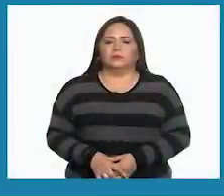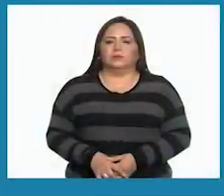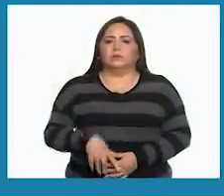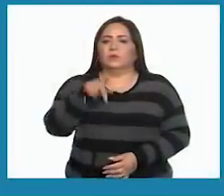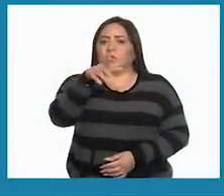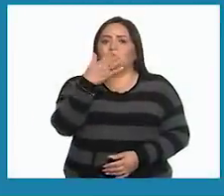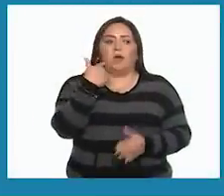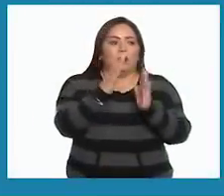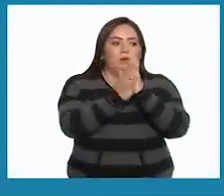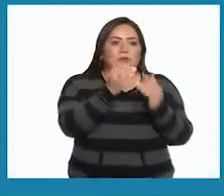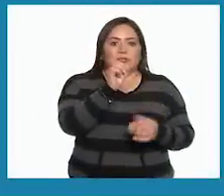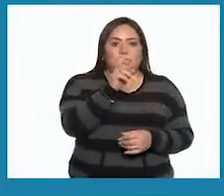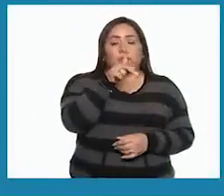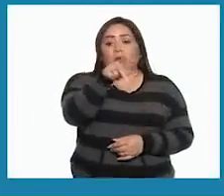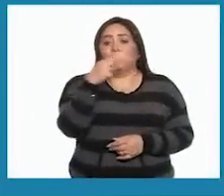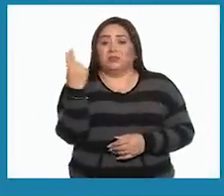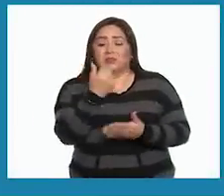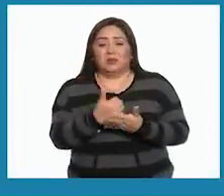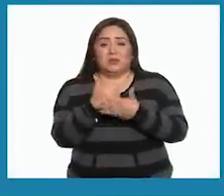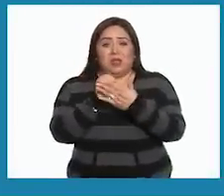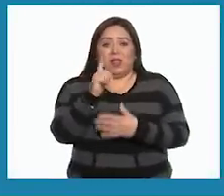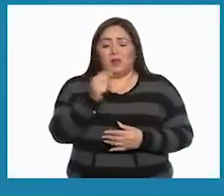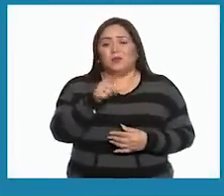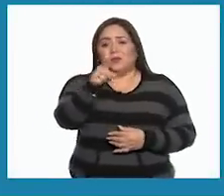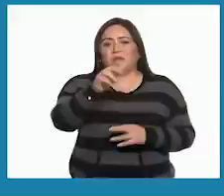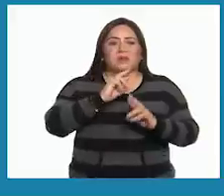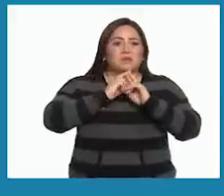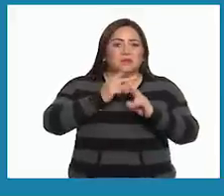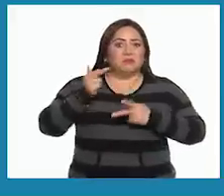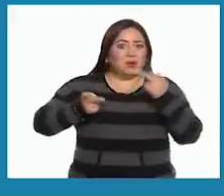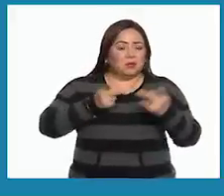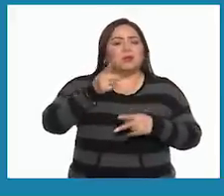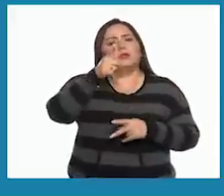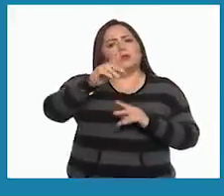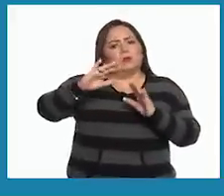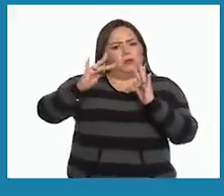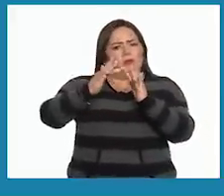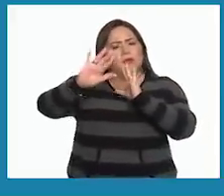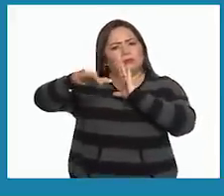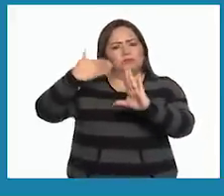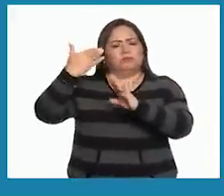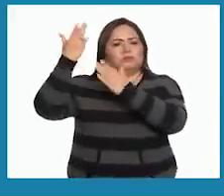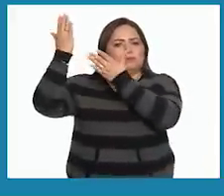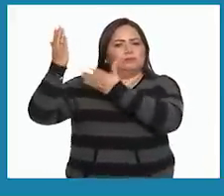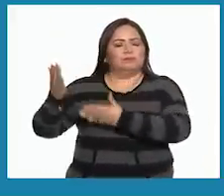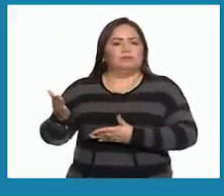Si no tienes el libro de texto o necesitas ayuda para responder las preguntas, contáctanos.